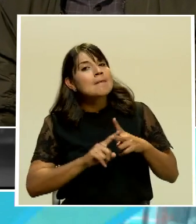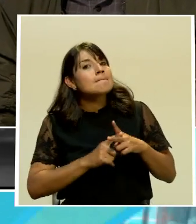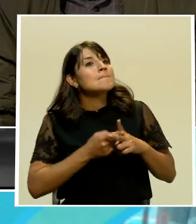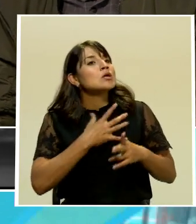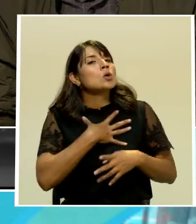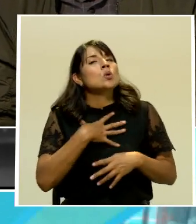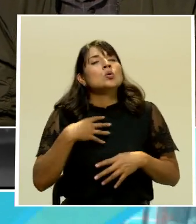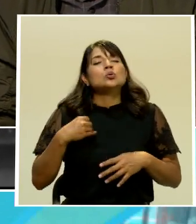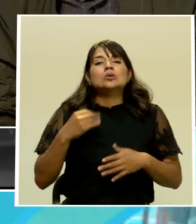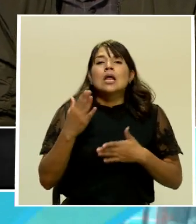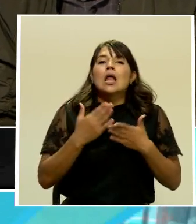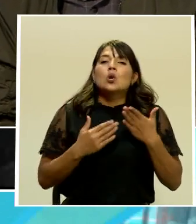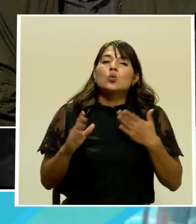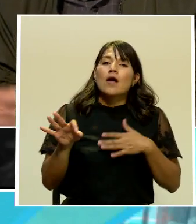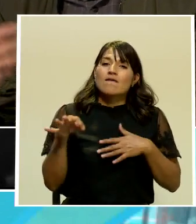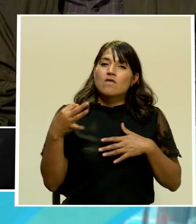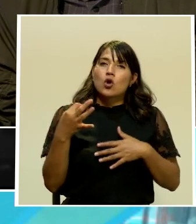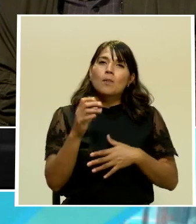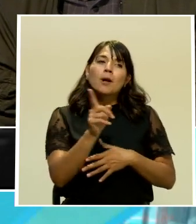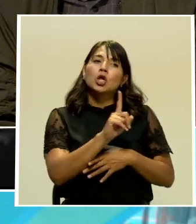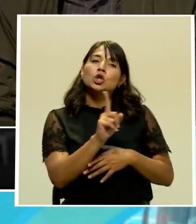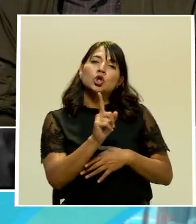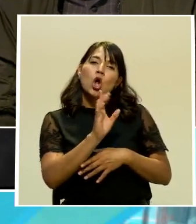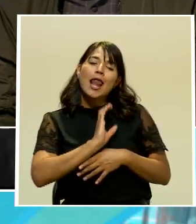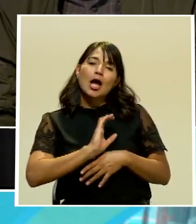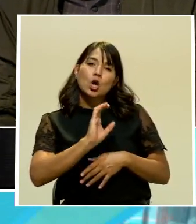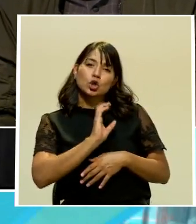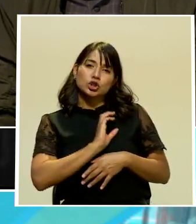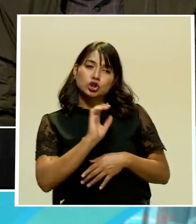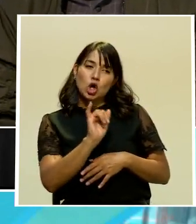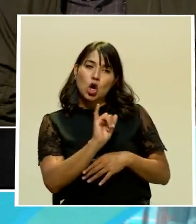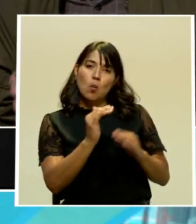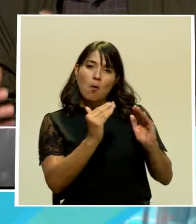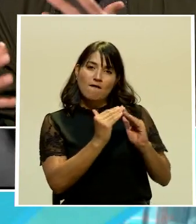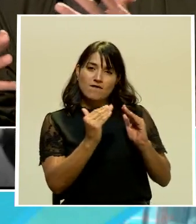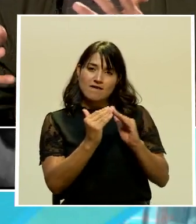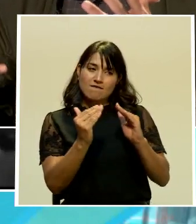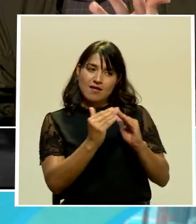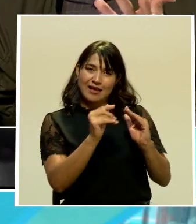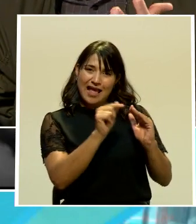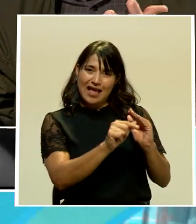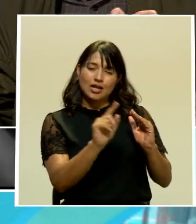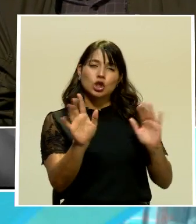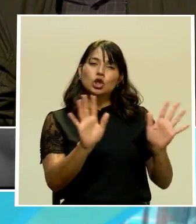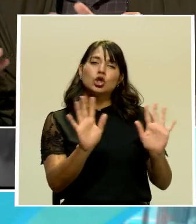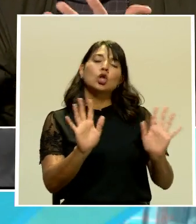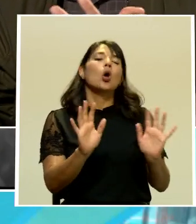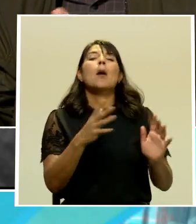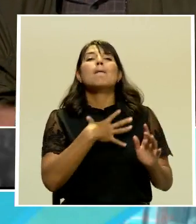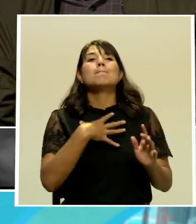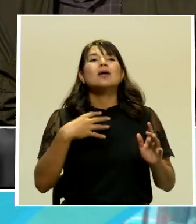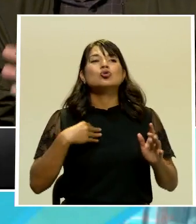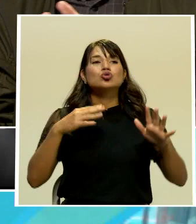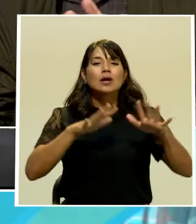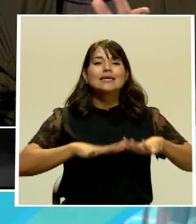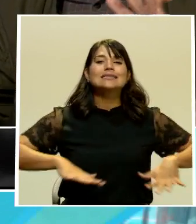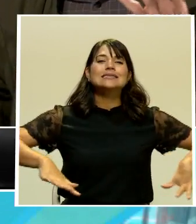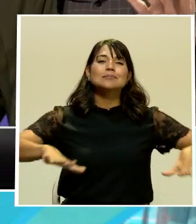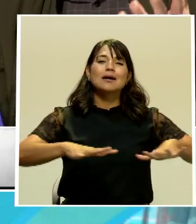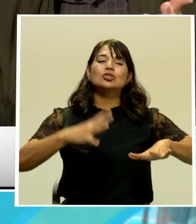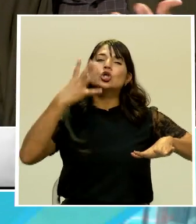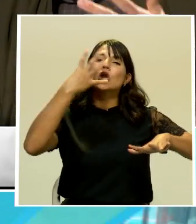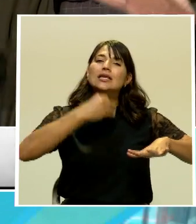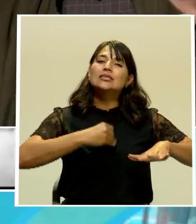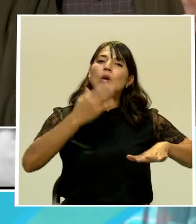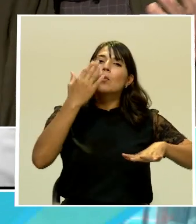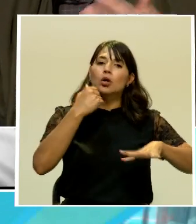manera, no las condiciones de las personas, sino el espacio tan lindo donde viven, en el sentido de que hay